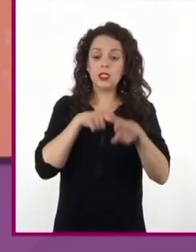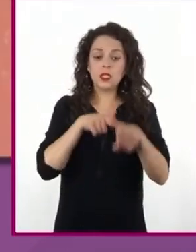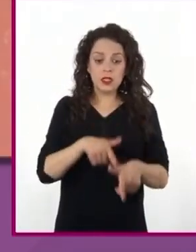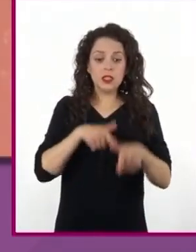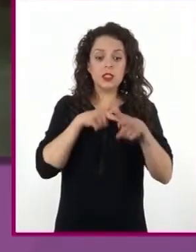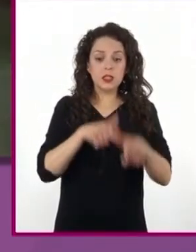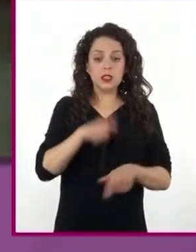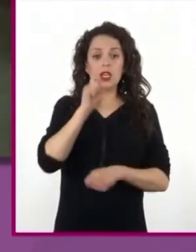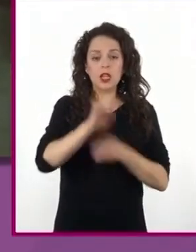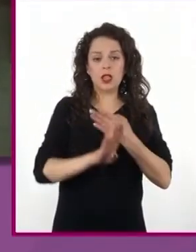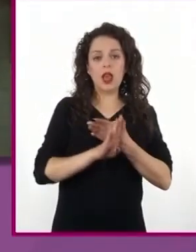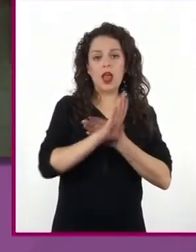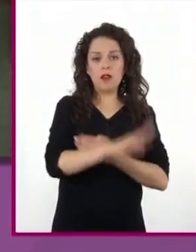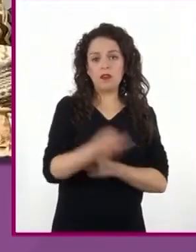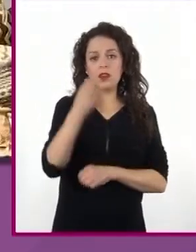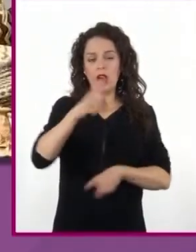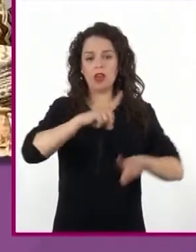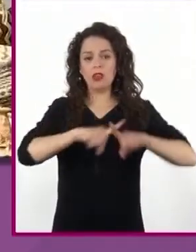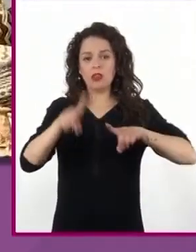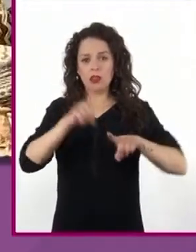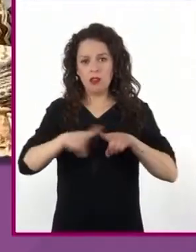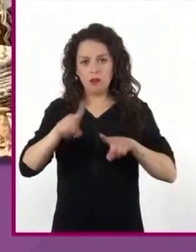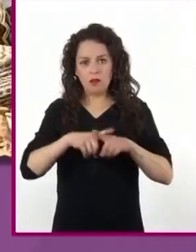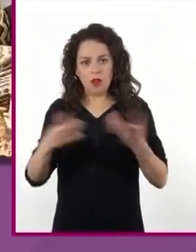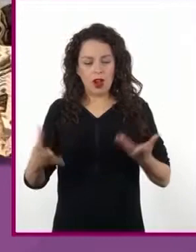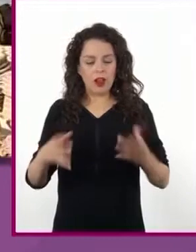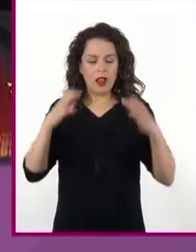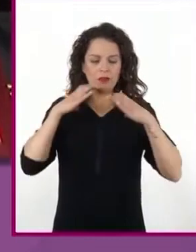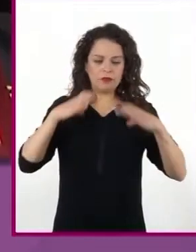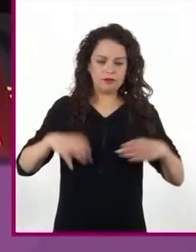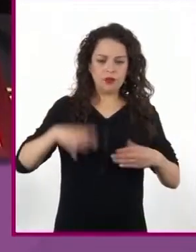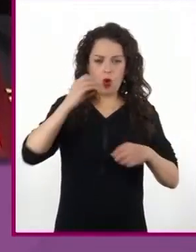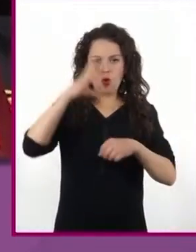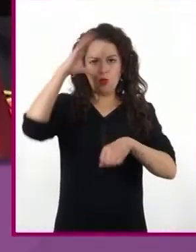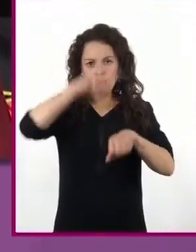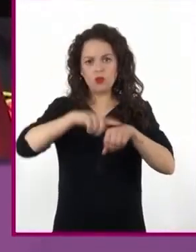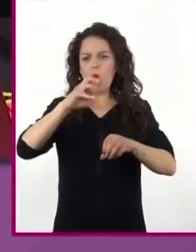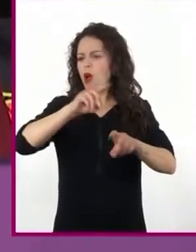diferencias físicas, culturales y de cualquier otra índole